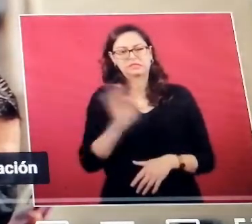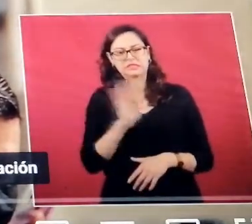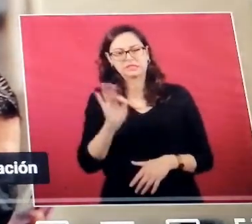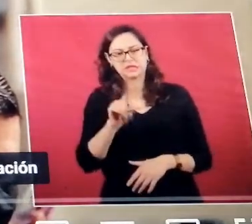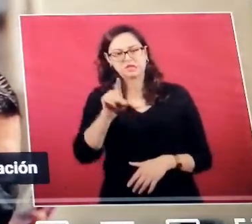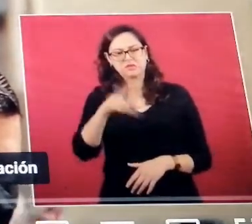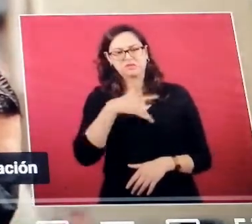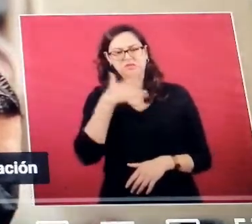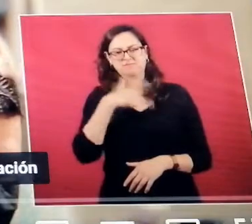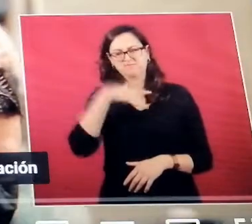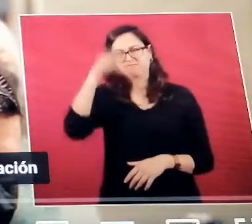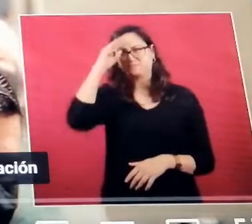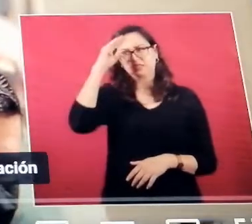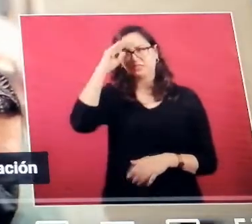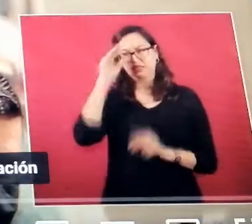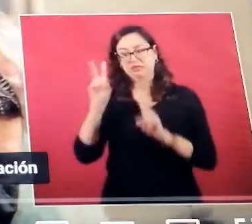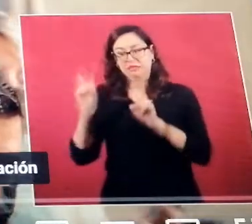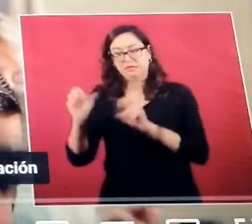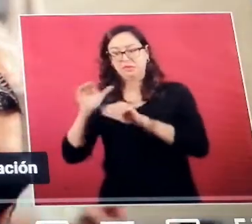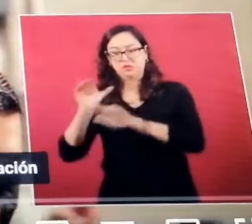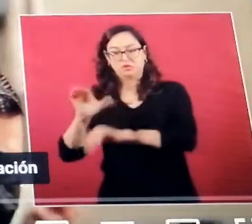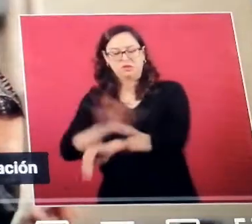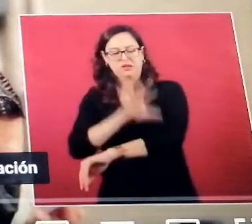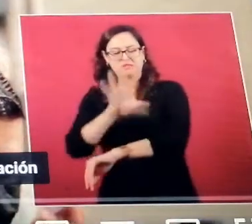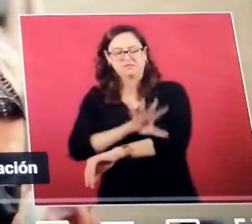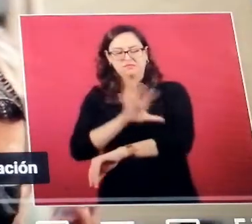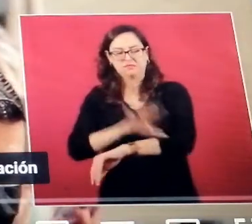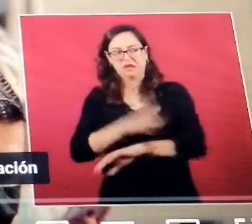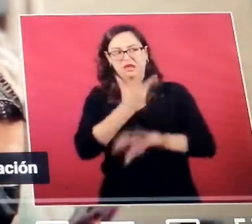pudiera ser de crispación con Estados Unidos y al mismo